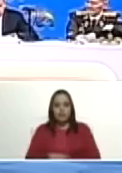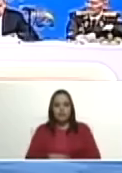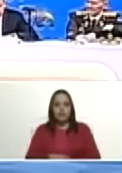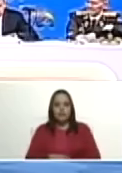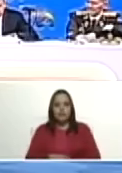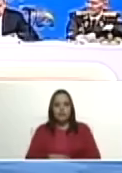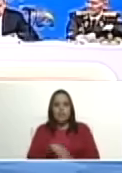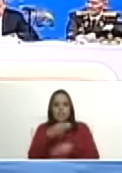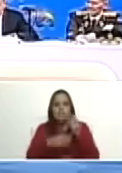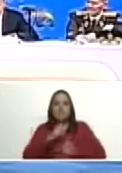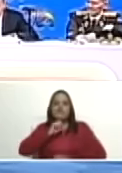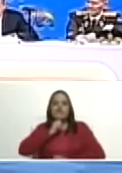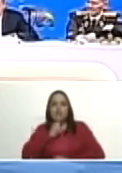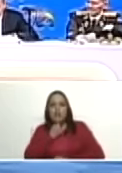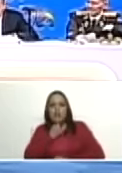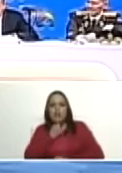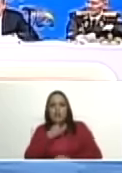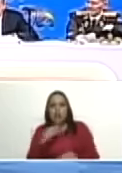pactaron en secreto